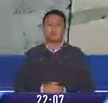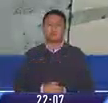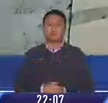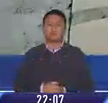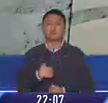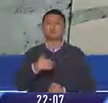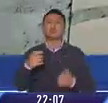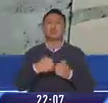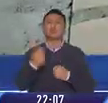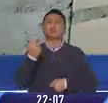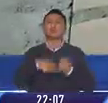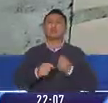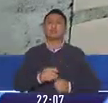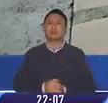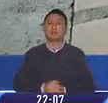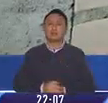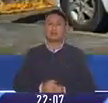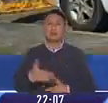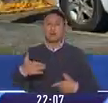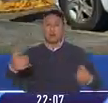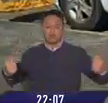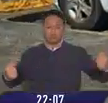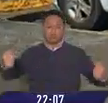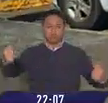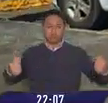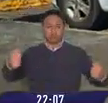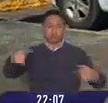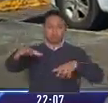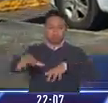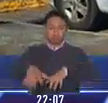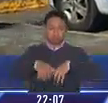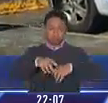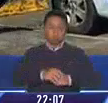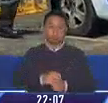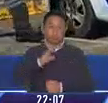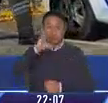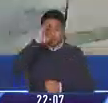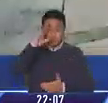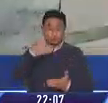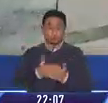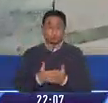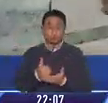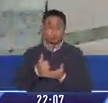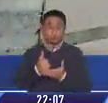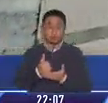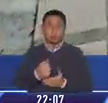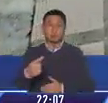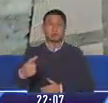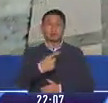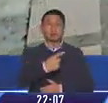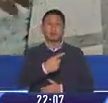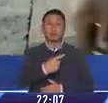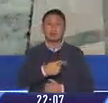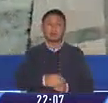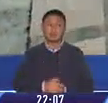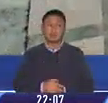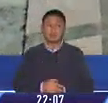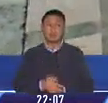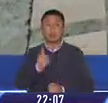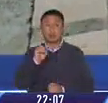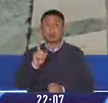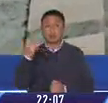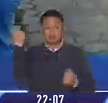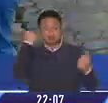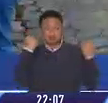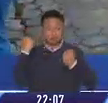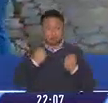¿Maquinaria de qué era que se cuidaba? Un tractorcito, un comazo. Llegó la policía, atendió la emergencia. Pero para la víctima, quien por fortuna solo recibió